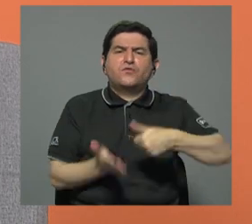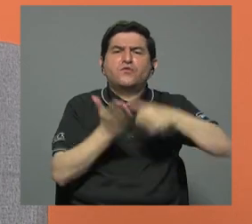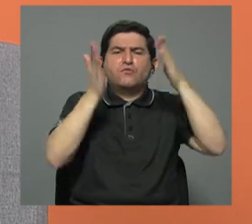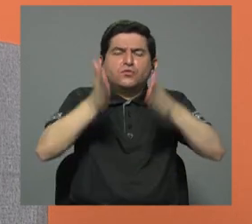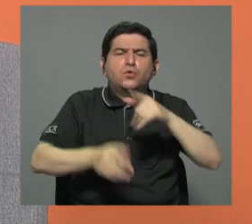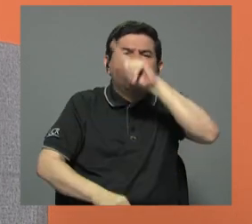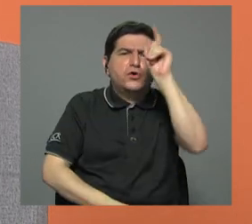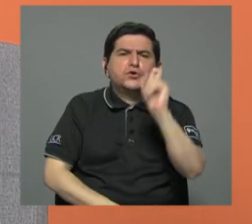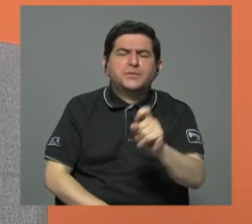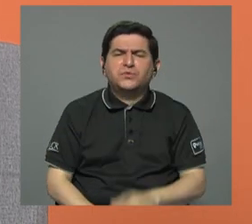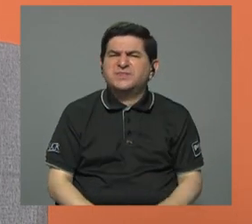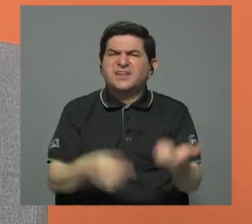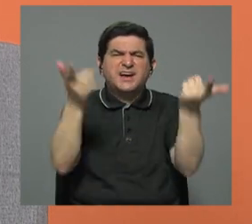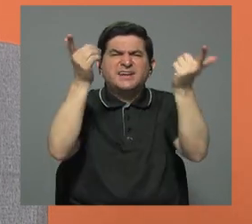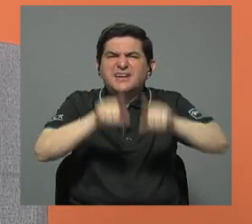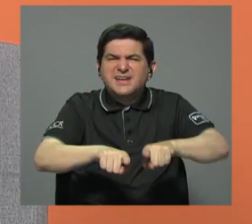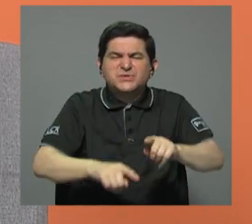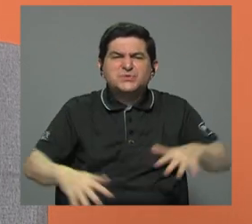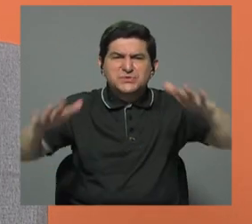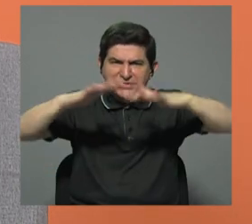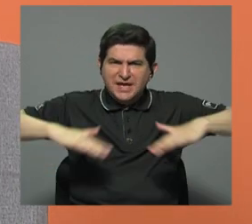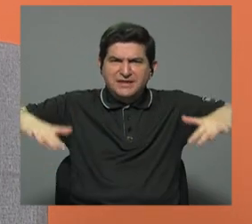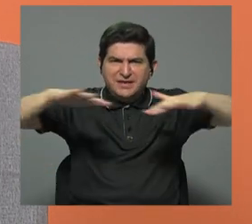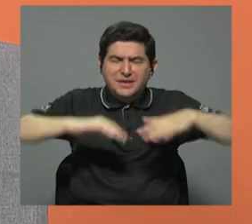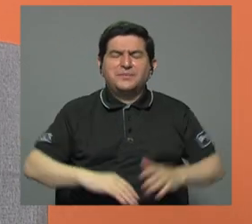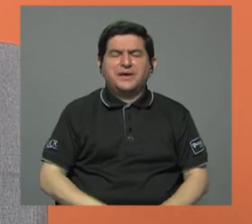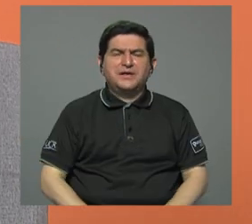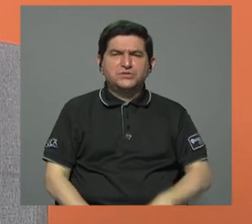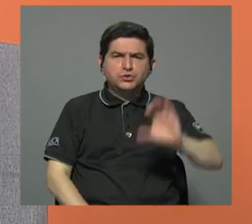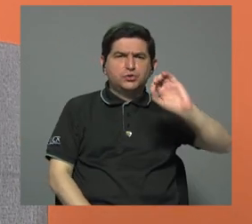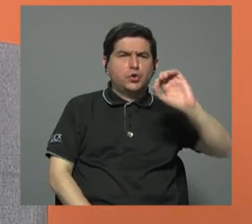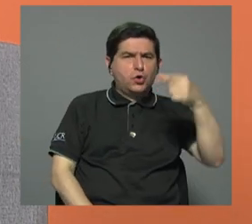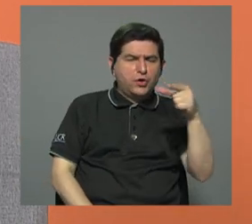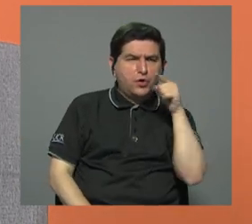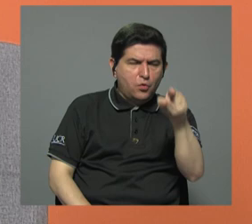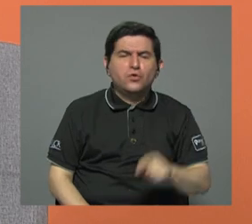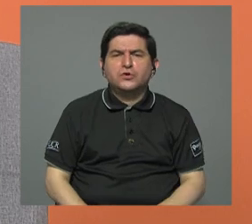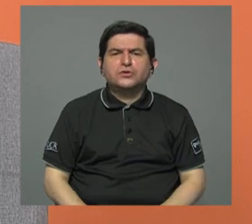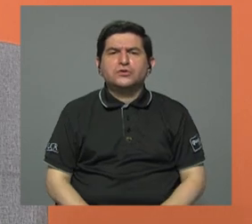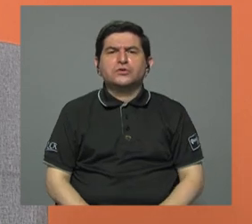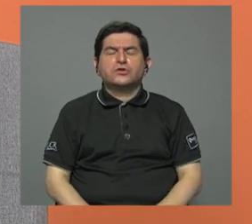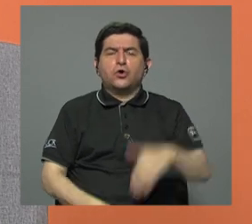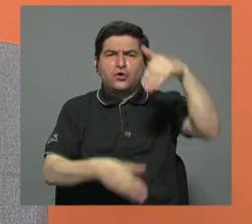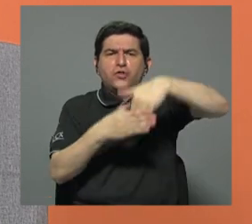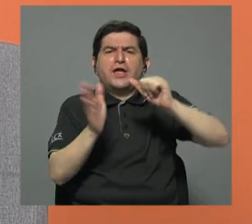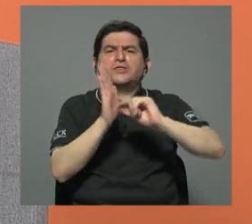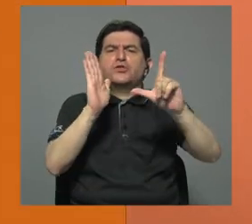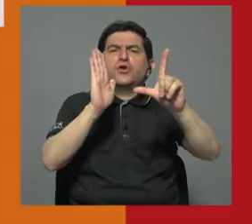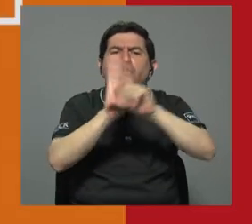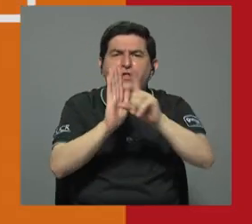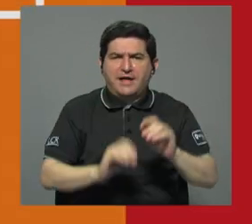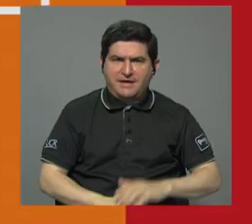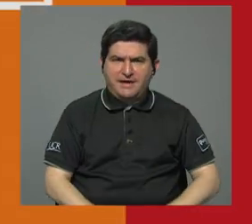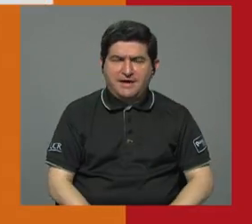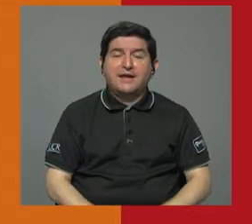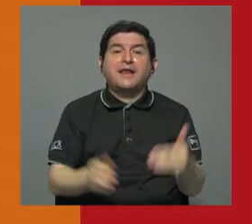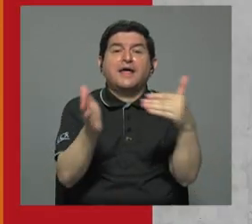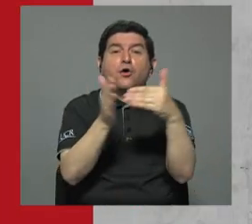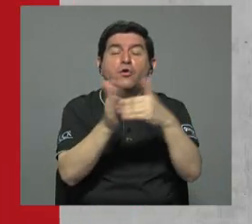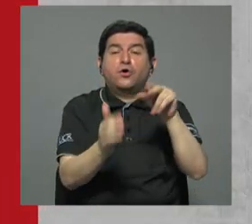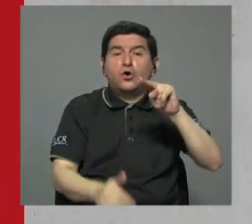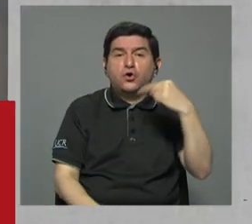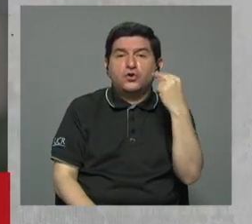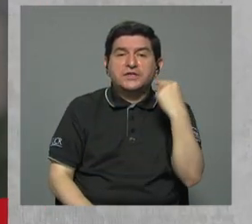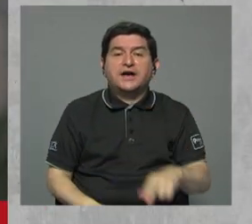se preguntan qué pasa en el escenario que don Otto Guevara llegue a esa curul dentro de la Asamblea Legislativa. Y hay de nuevo una noticia